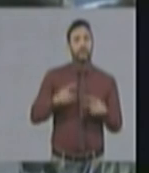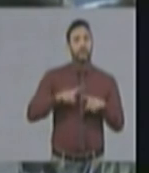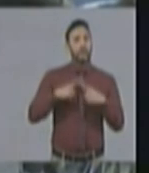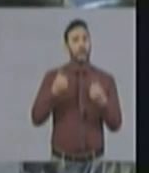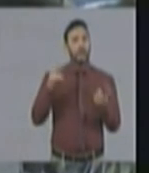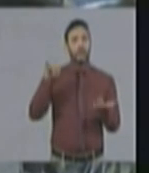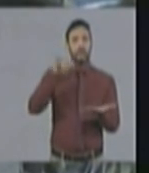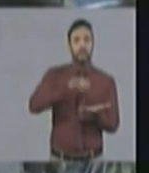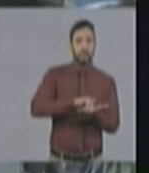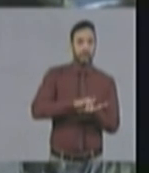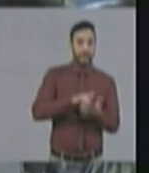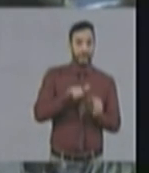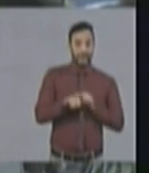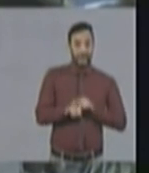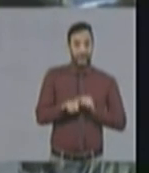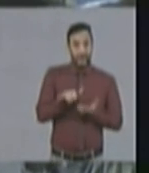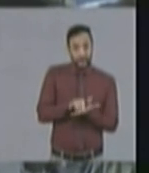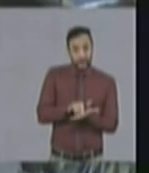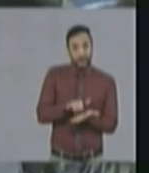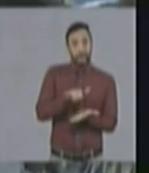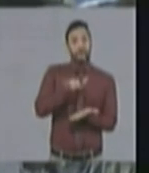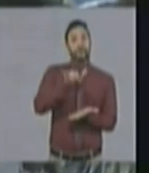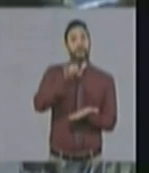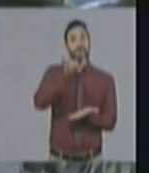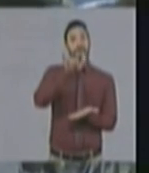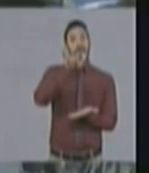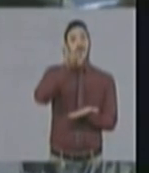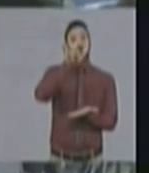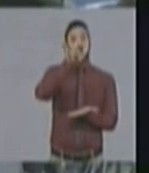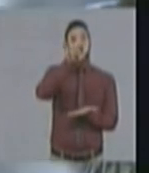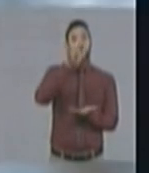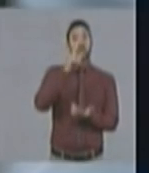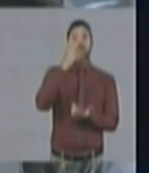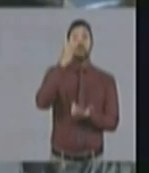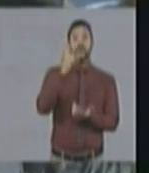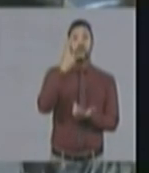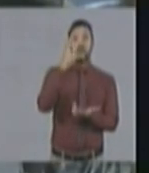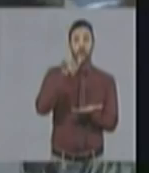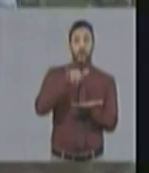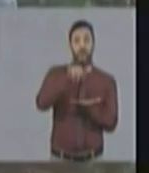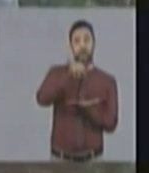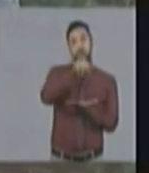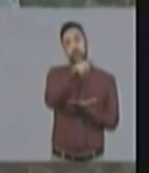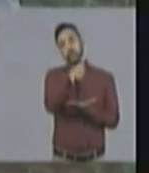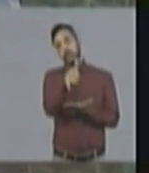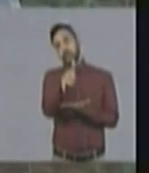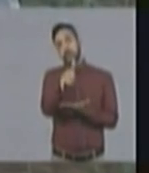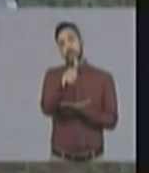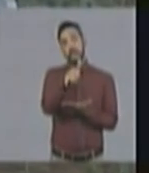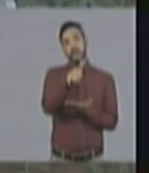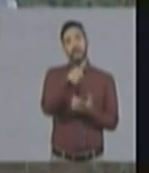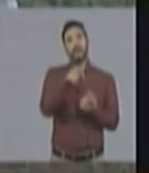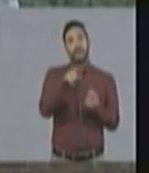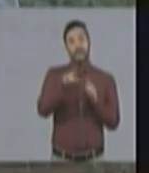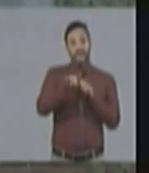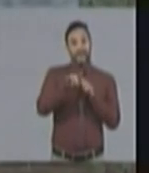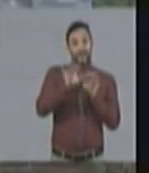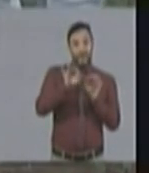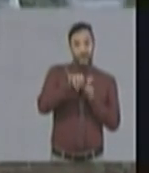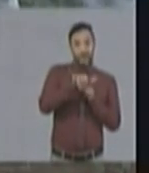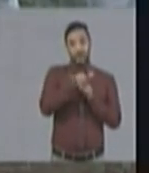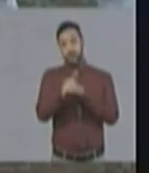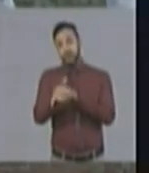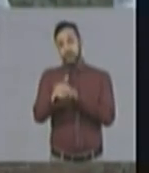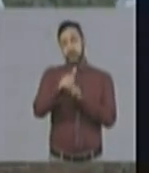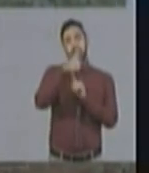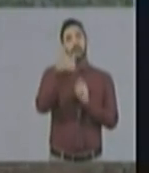aeronave despegó, y cuando despegó sobre la terminal número 1 hizo un giro brusco hacia la derecha, de ahí que cayó